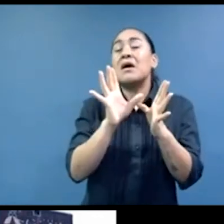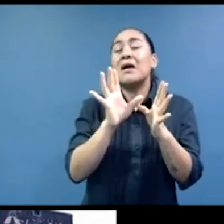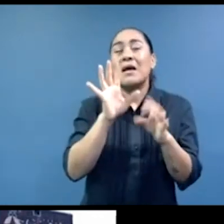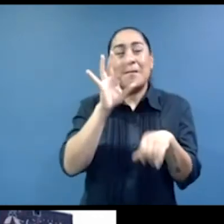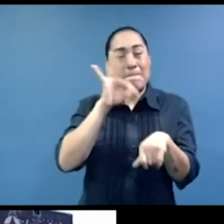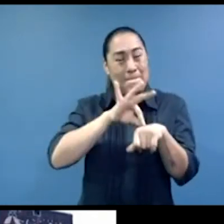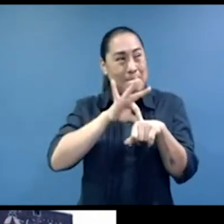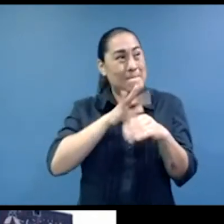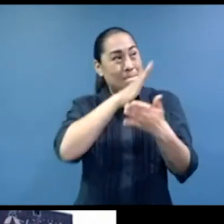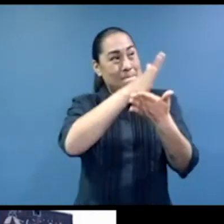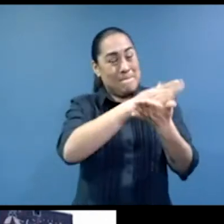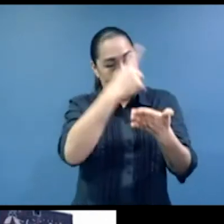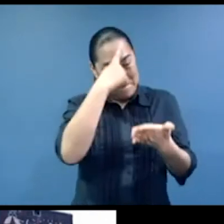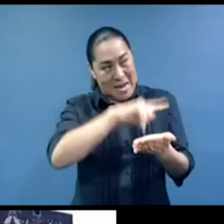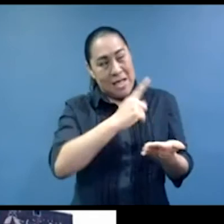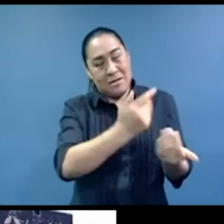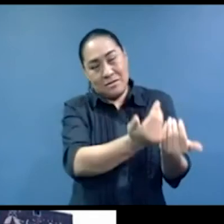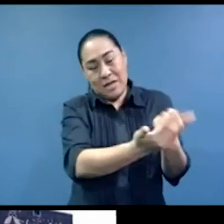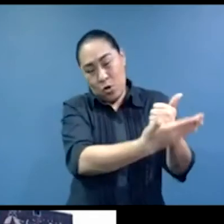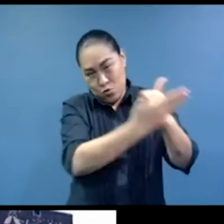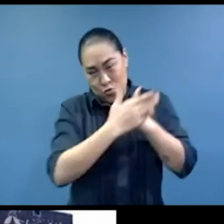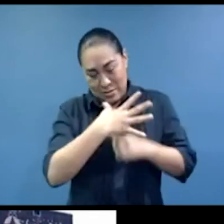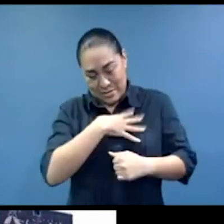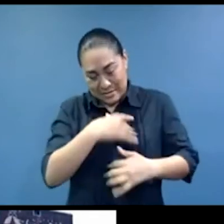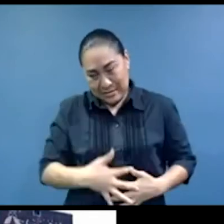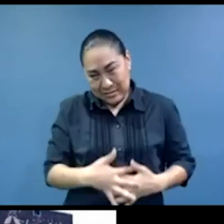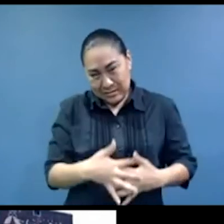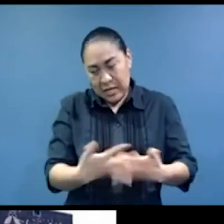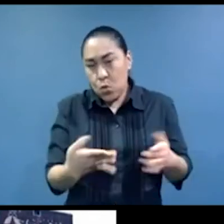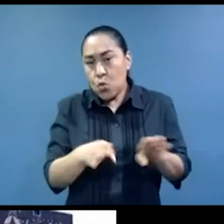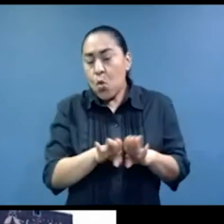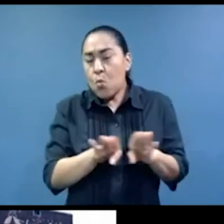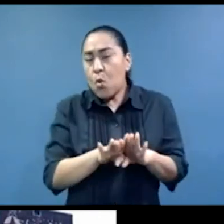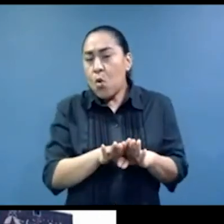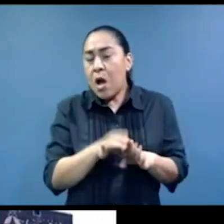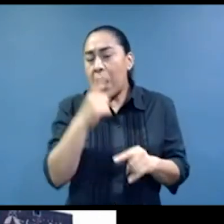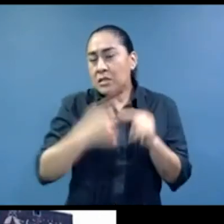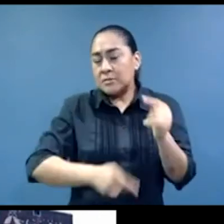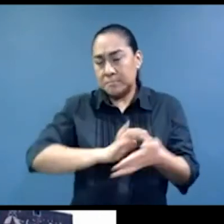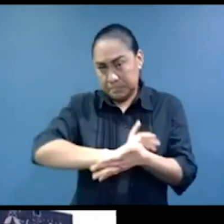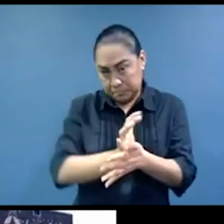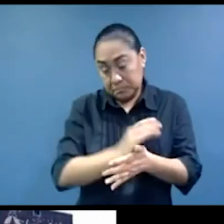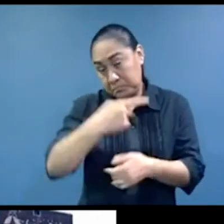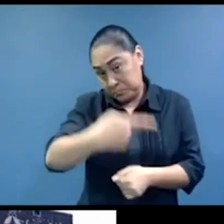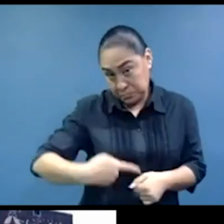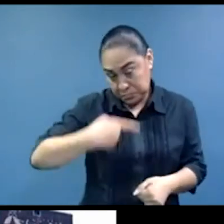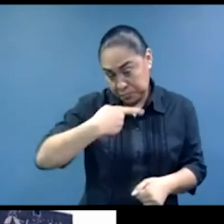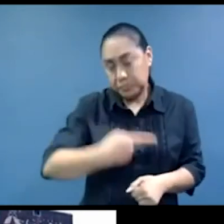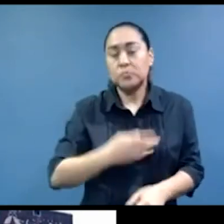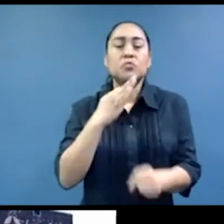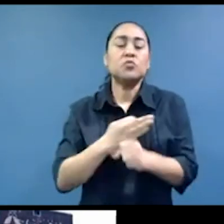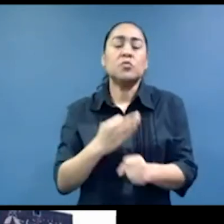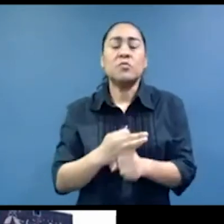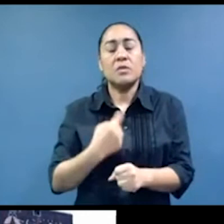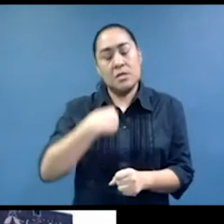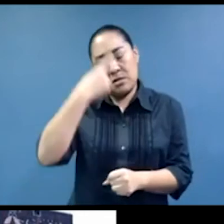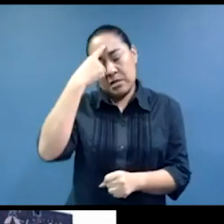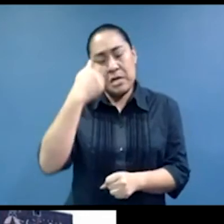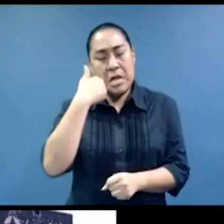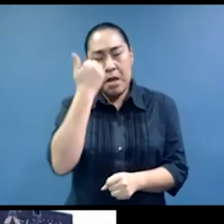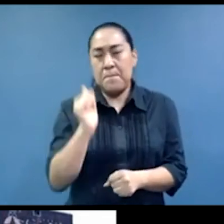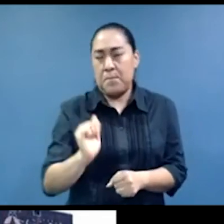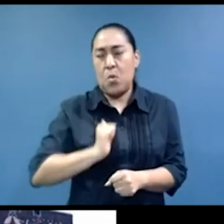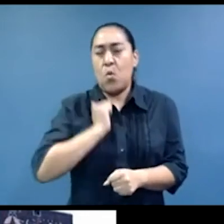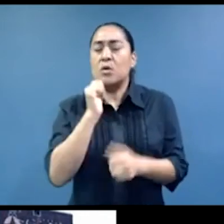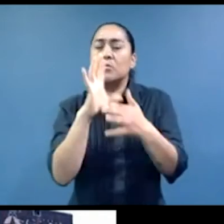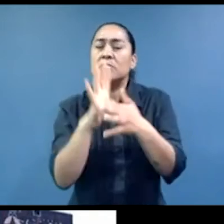reproducción asistida? Esa es una pregunta que nos hacen y yo quisiera también aprovechar para problematizar.